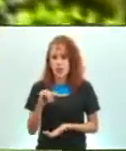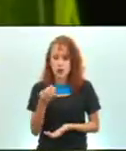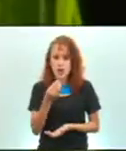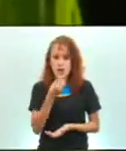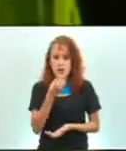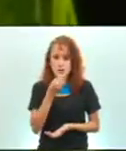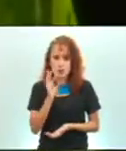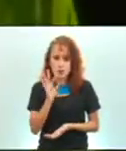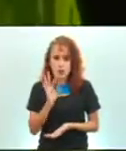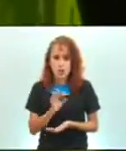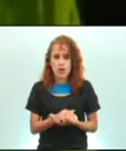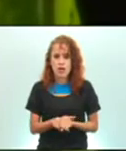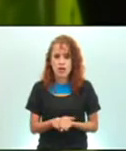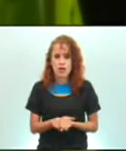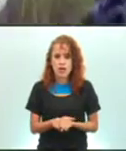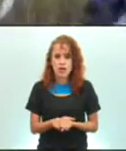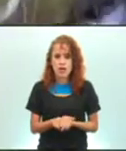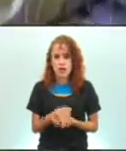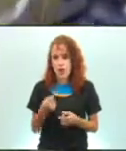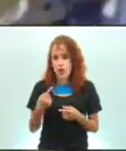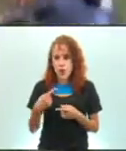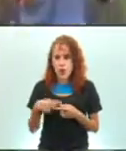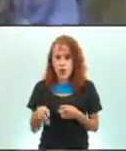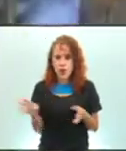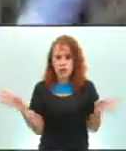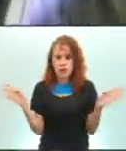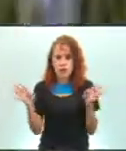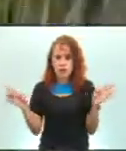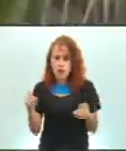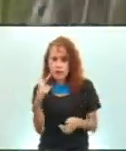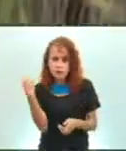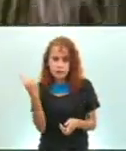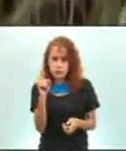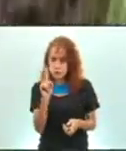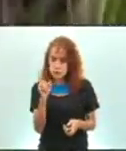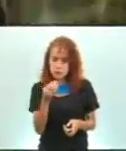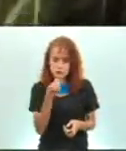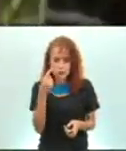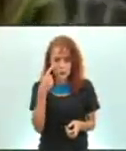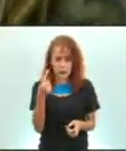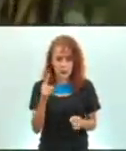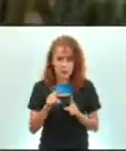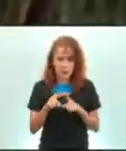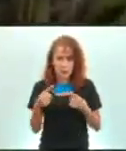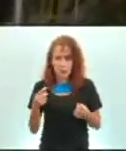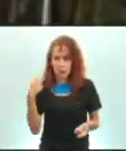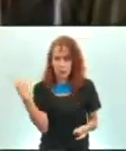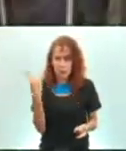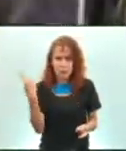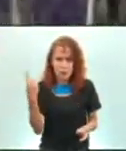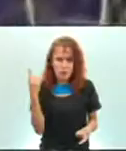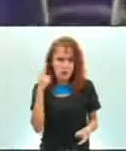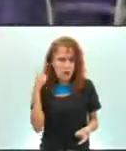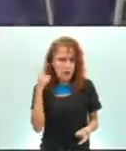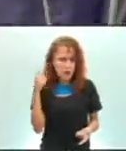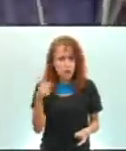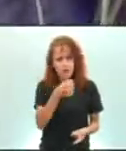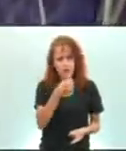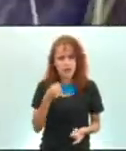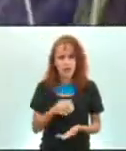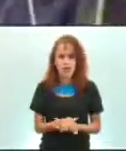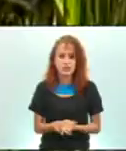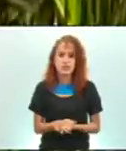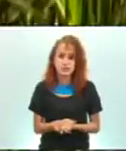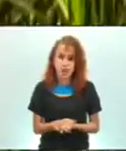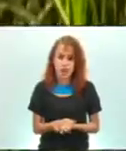Lo mismo ocurre con la gallinuela de Santo Tomás, de la que solo hemos escuchado su canto, por lo que de inundarse su